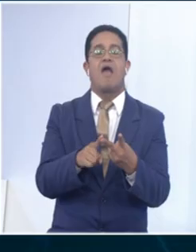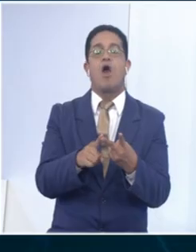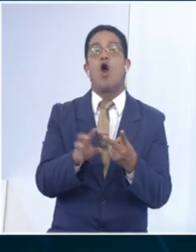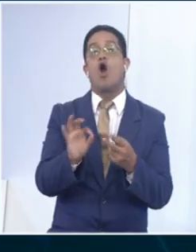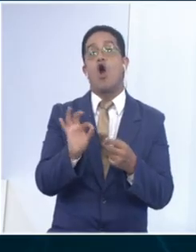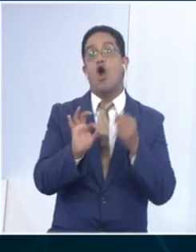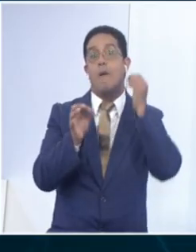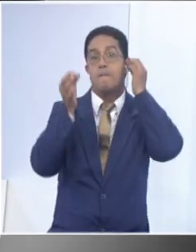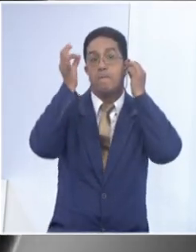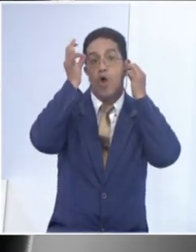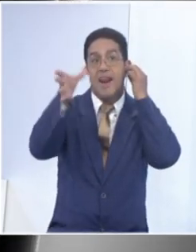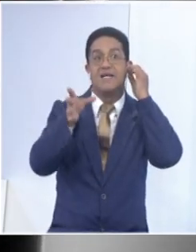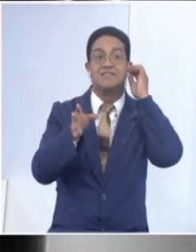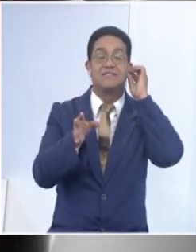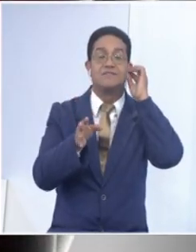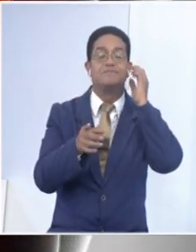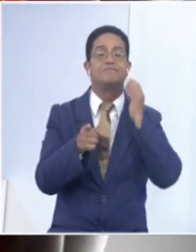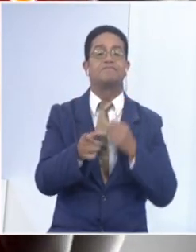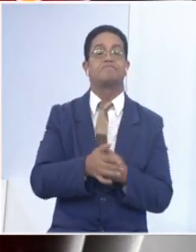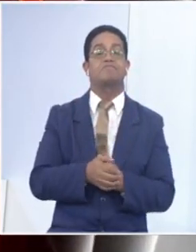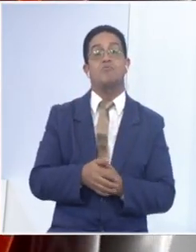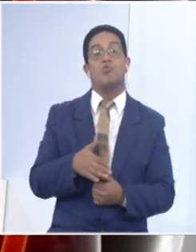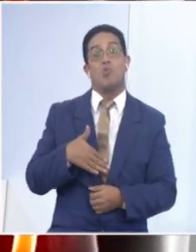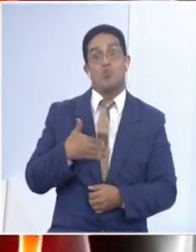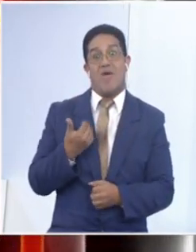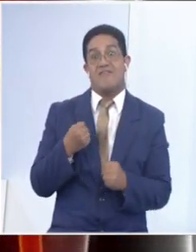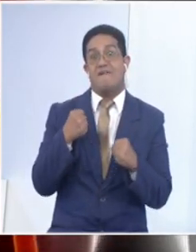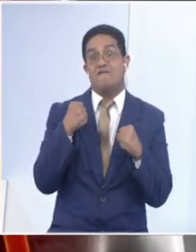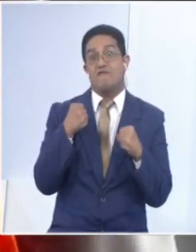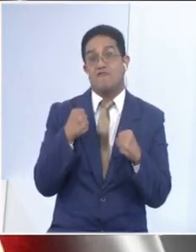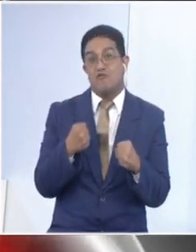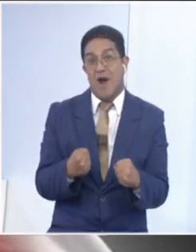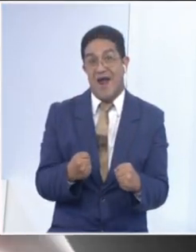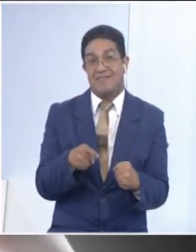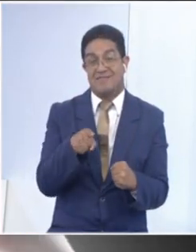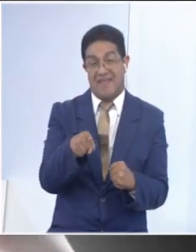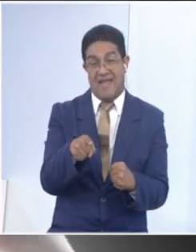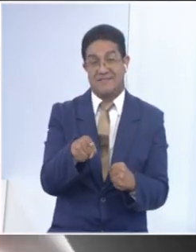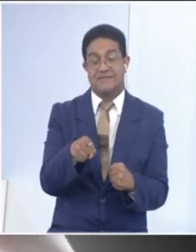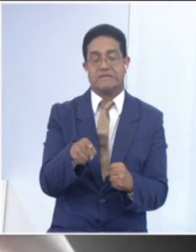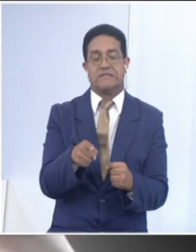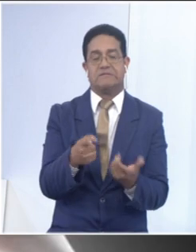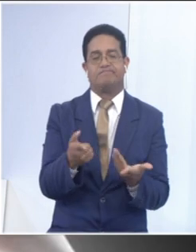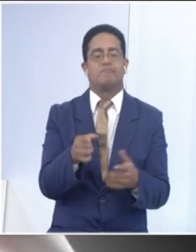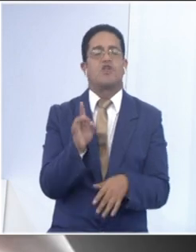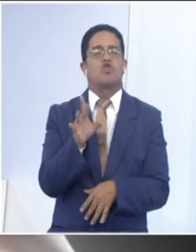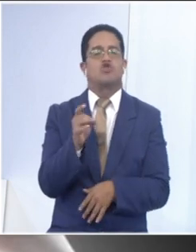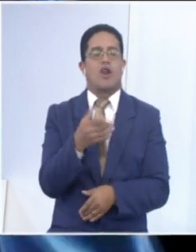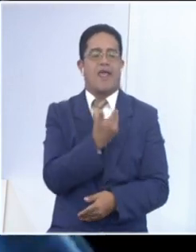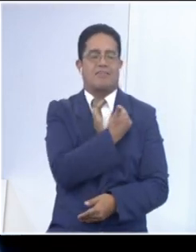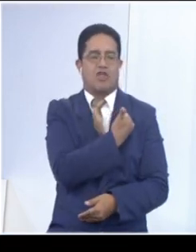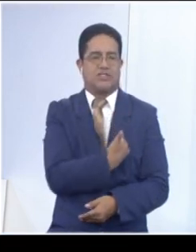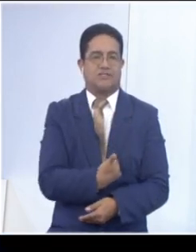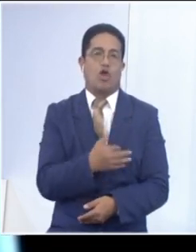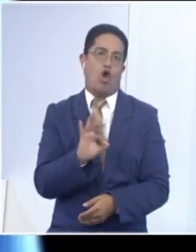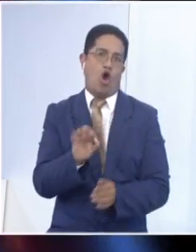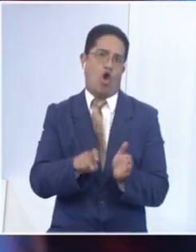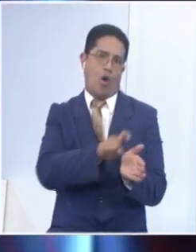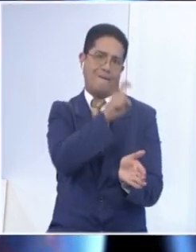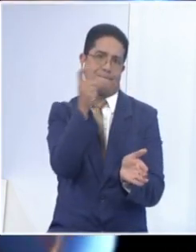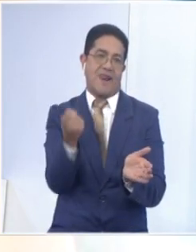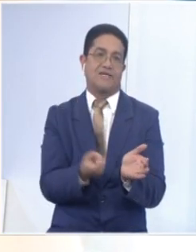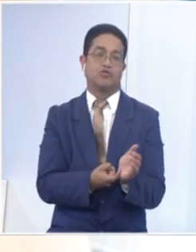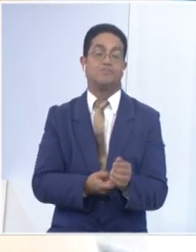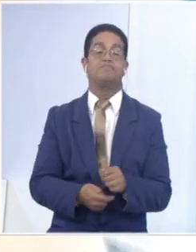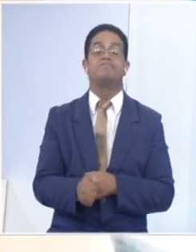o una molestia. Puede ser agudo o sordo, afectando a una parte del cuerpo o de manera general.